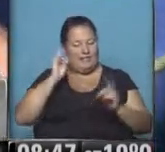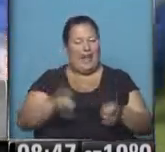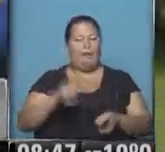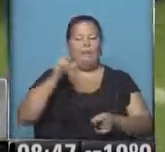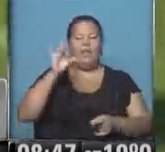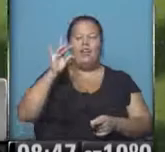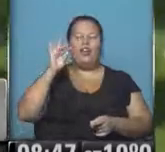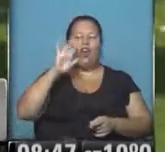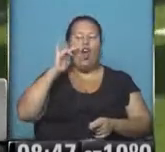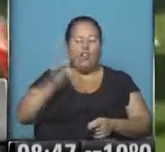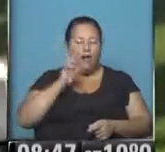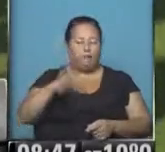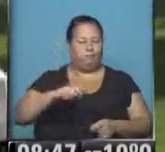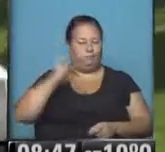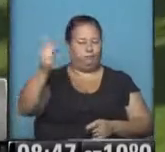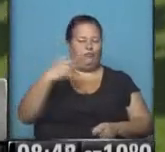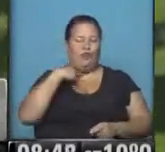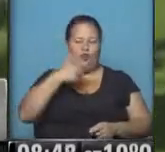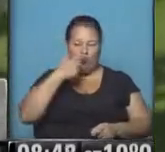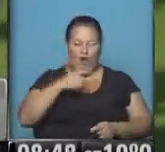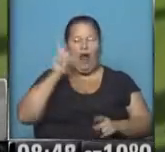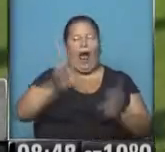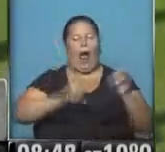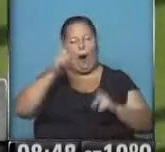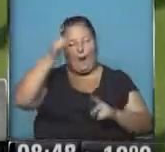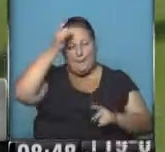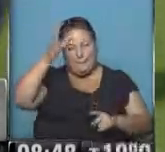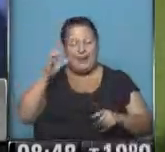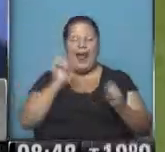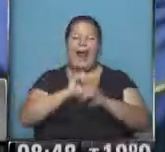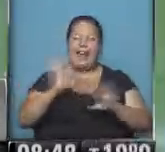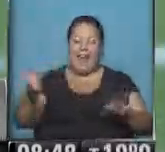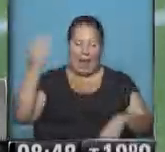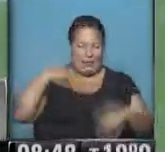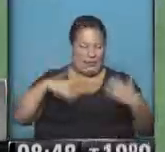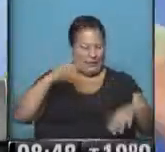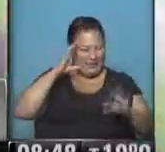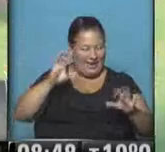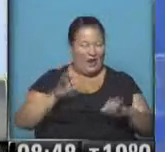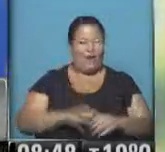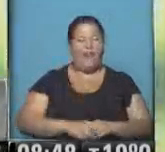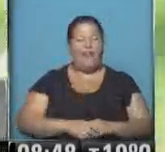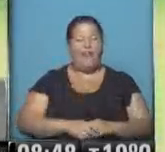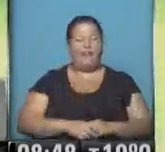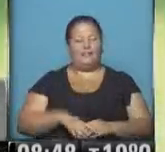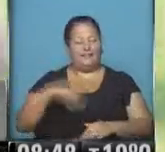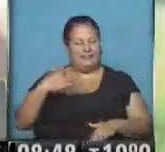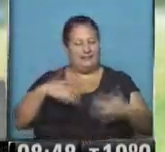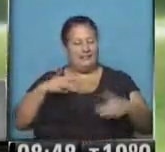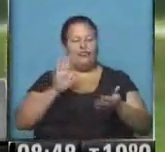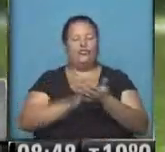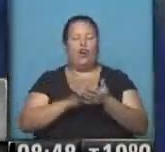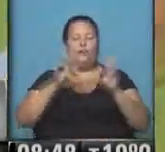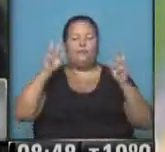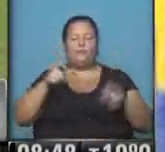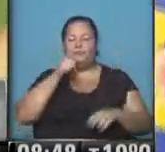vio la tarjeta roja en ese partido. Hubo algunos penales severos, serios. ¿Se acuerdan que fue viciado en cuanto al tema